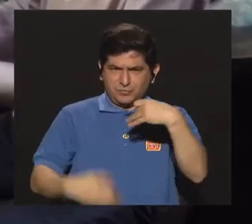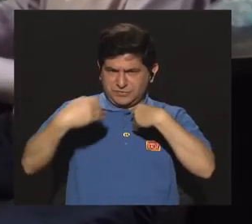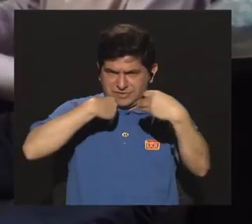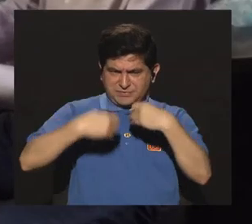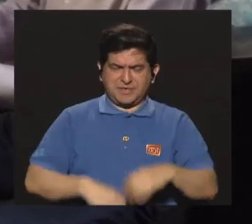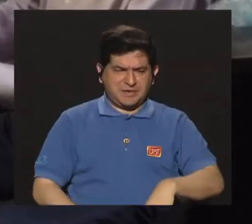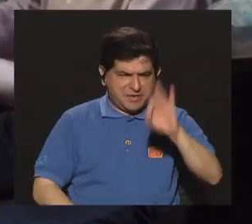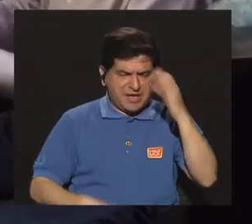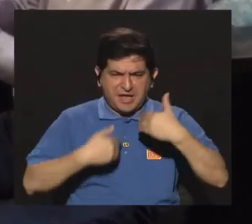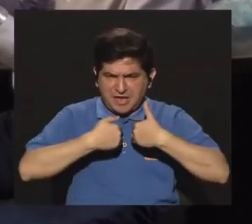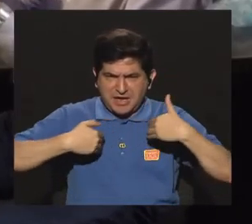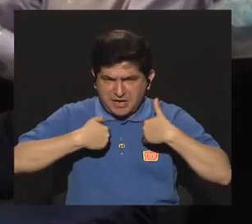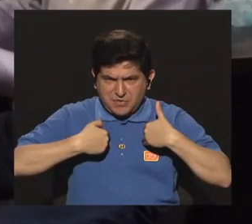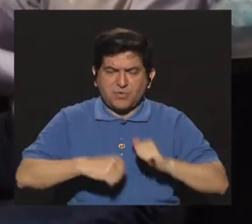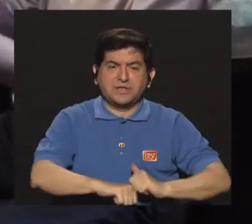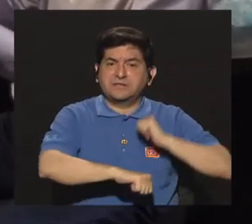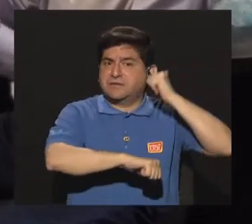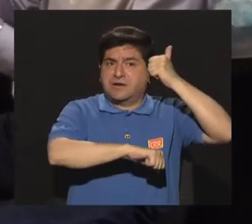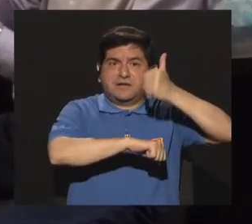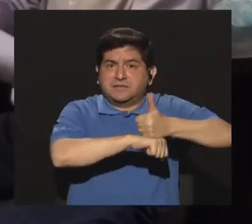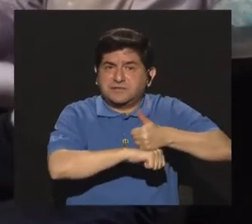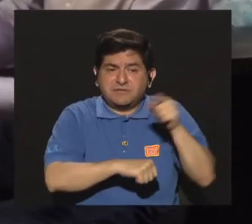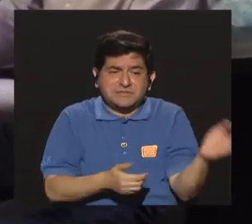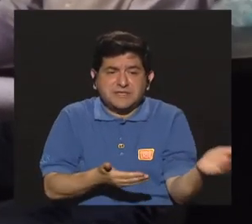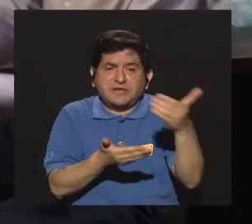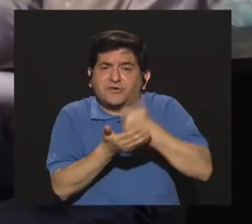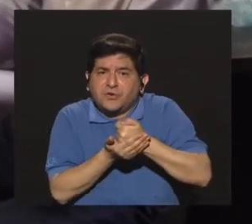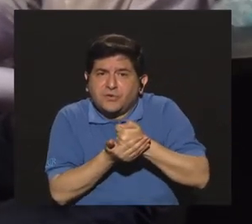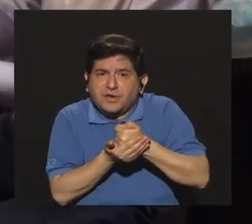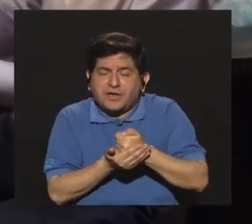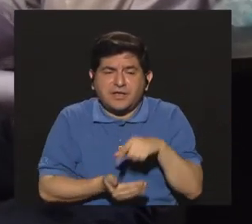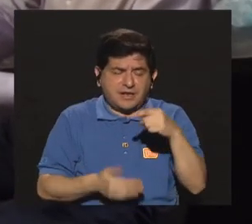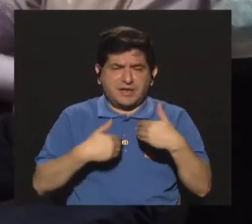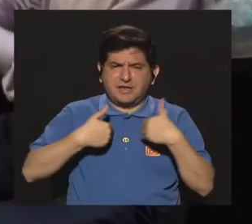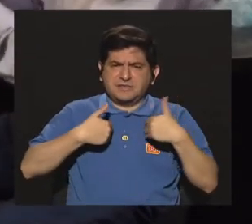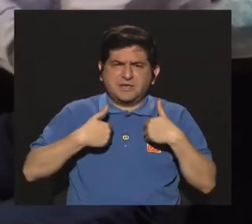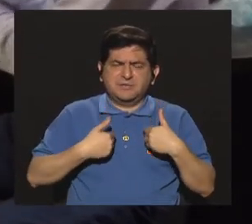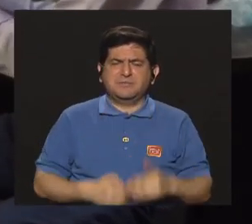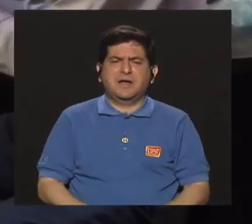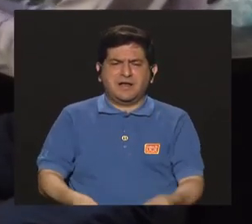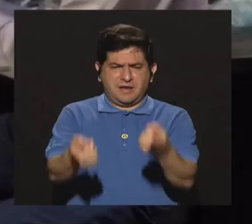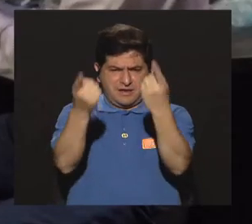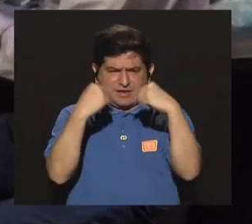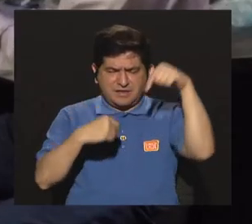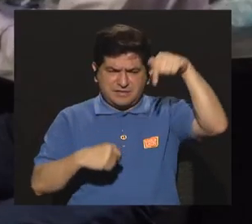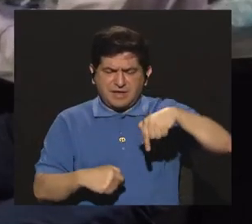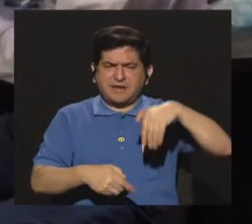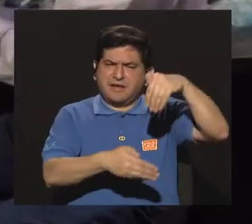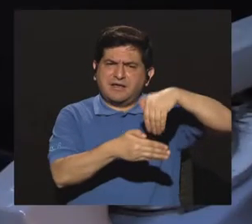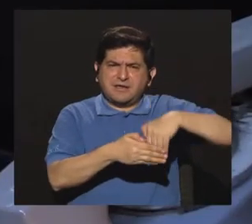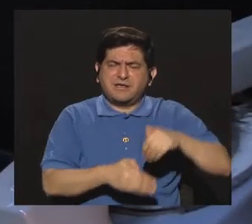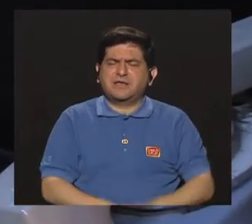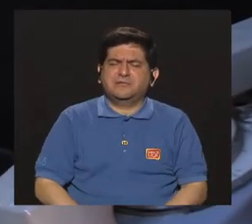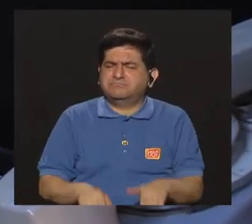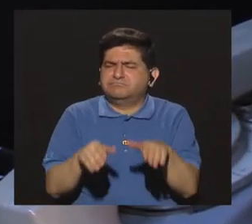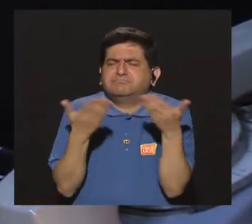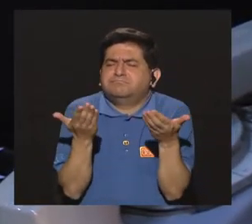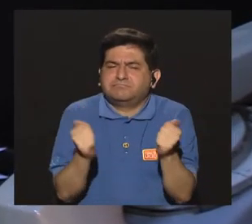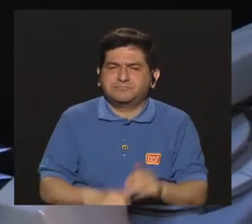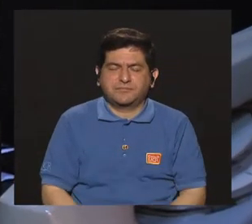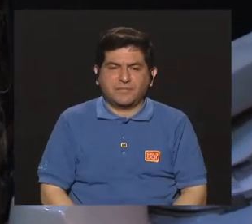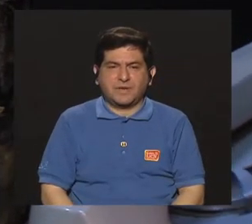encuentra a un espécimen que que determina que usted colecte ese espécimen y lo traiga a usted de colección bueno